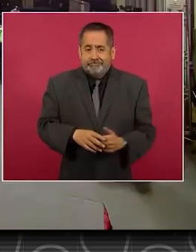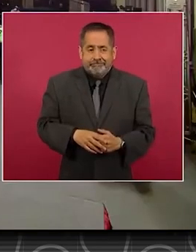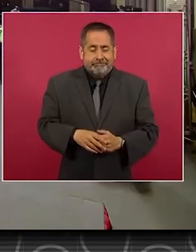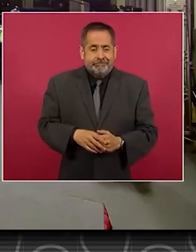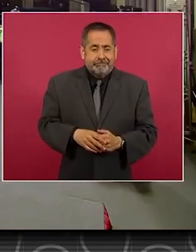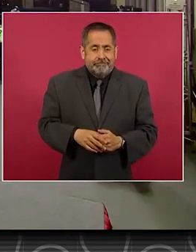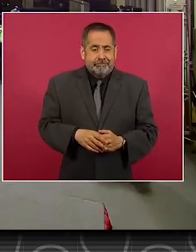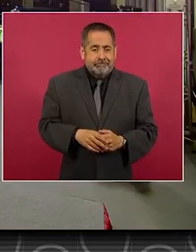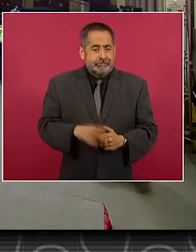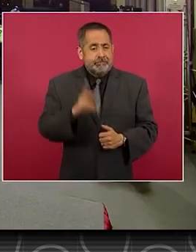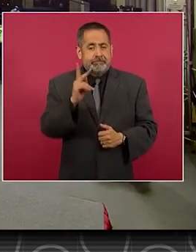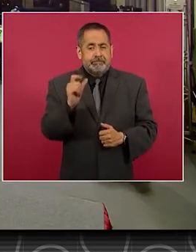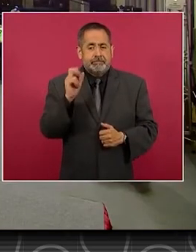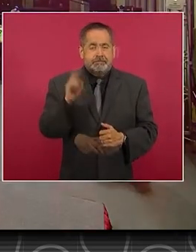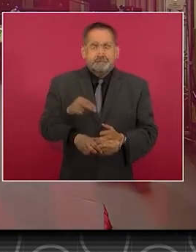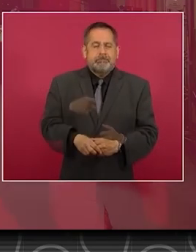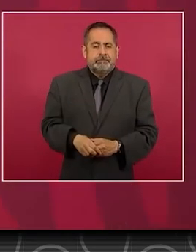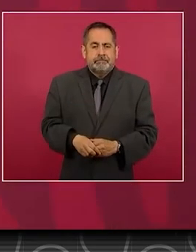El PAN.